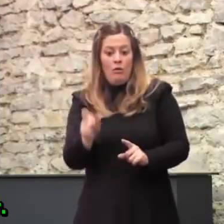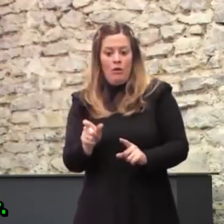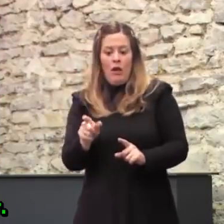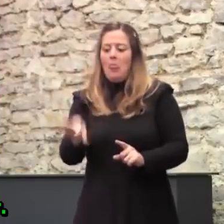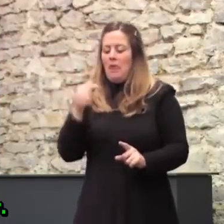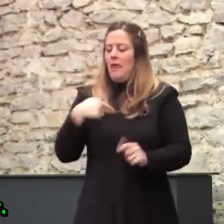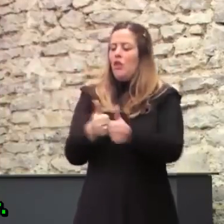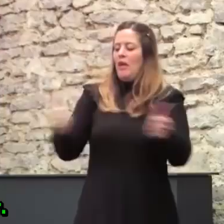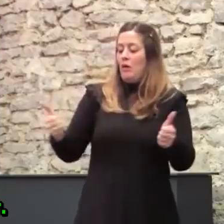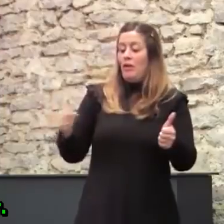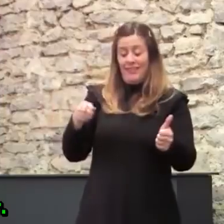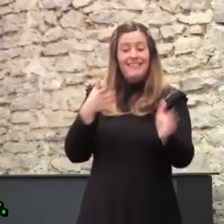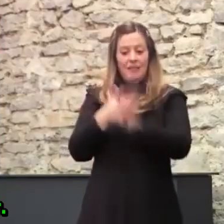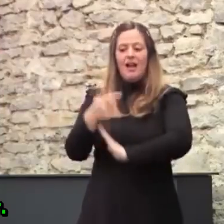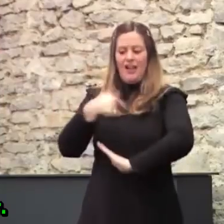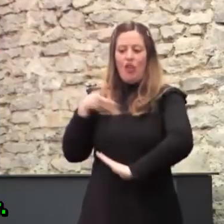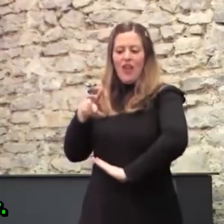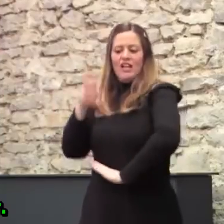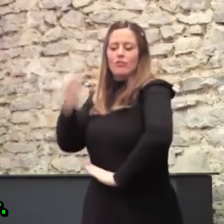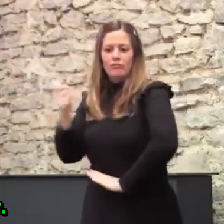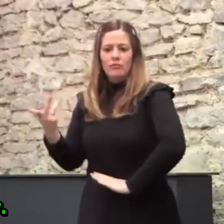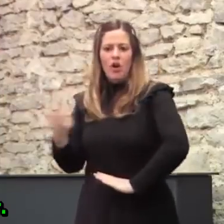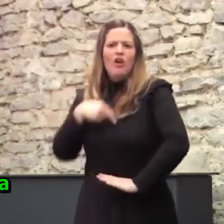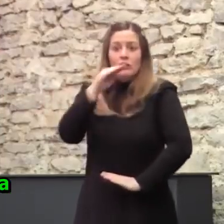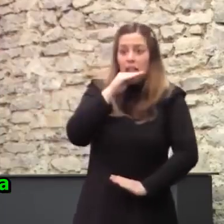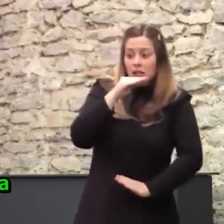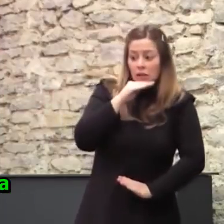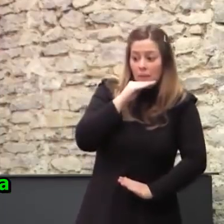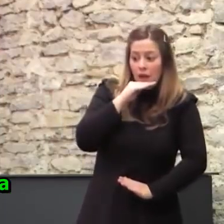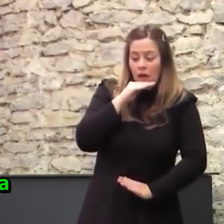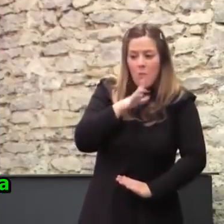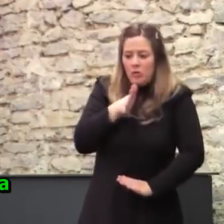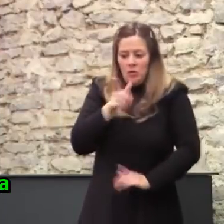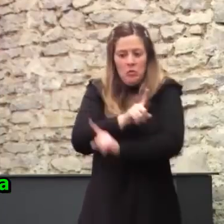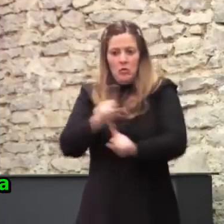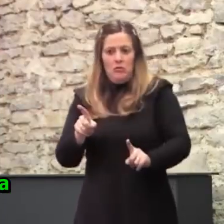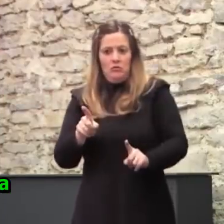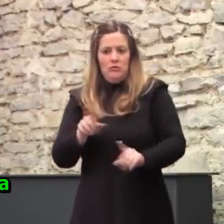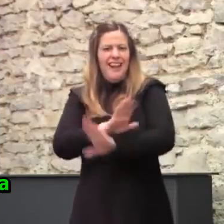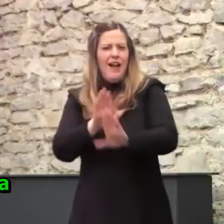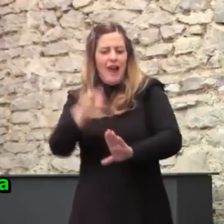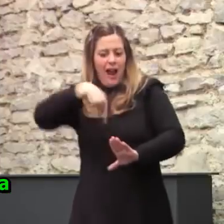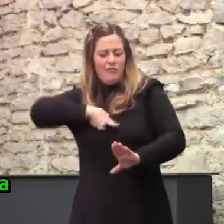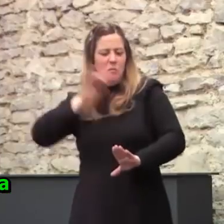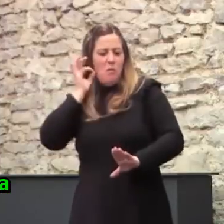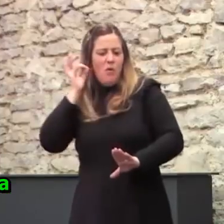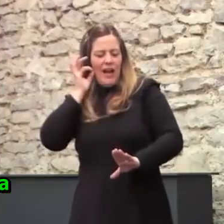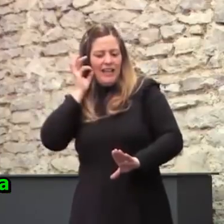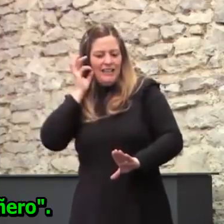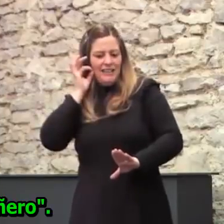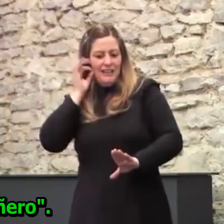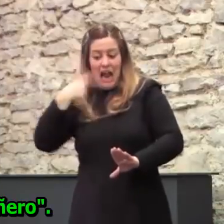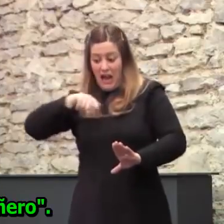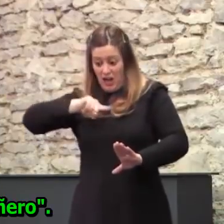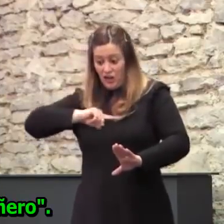¿no? Ni la tristeza tampoco es un motivo para matar a una mujer, ¿no? Entonces, ¿por qué siempre se nos culpabiliza de las agresiones que sufrimos,